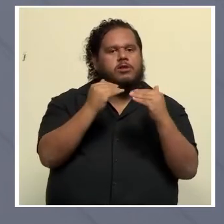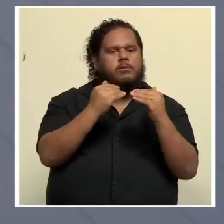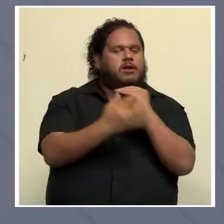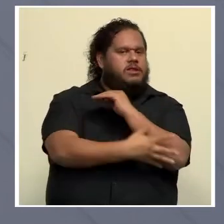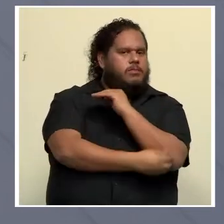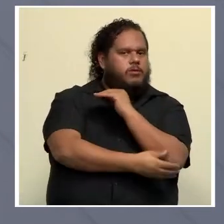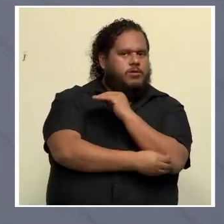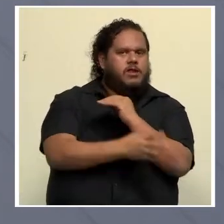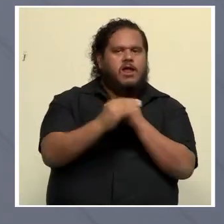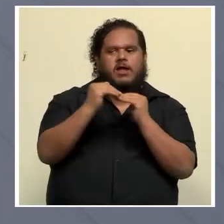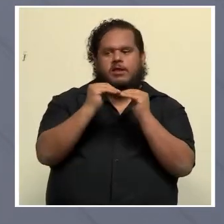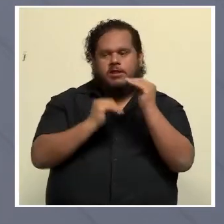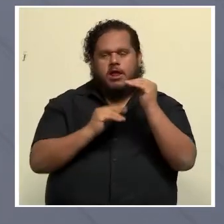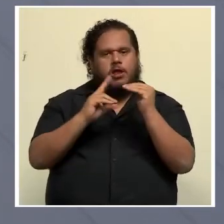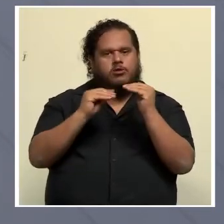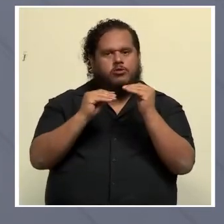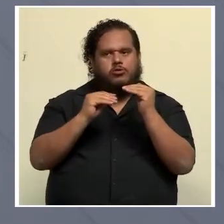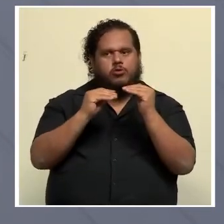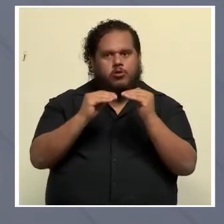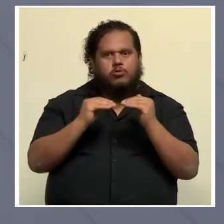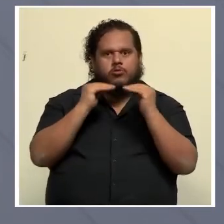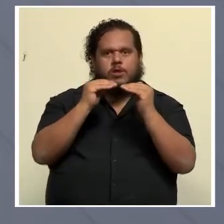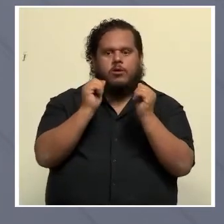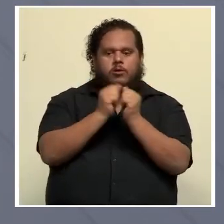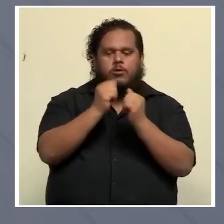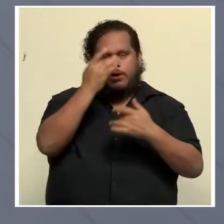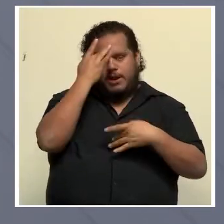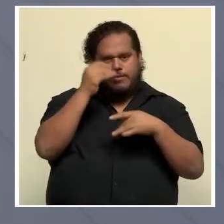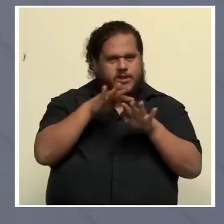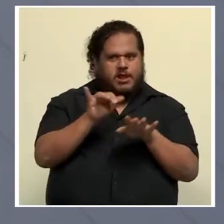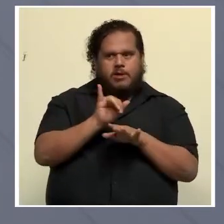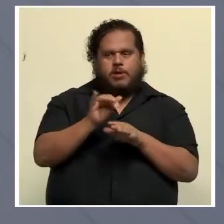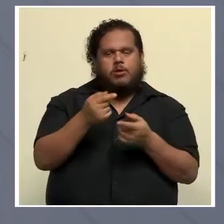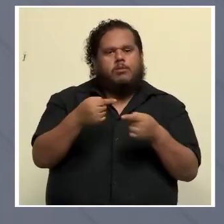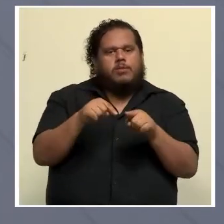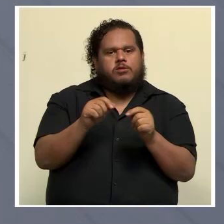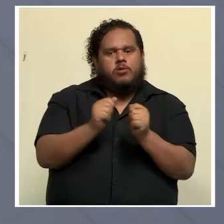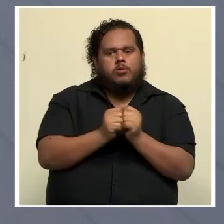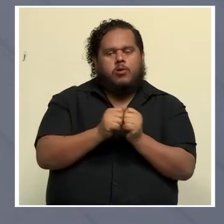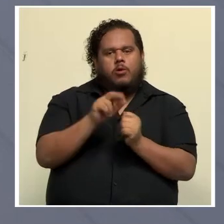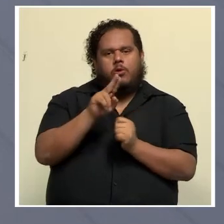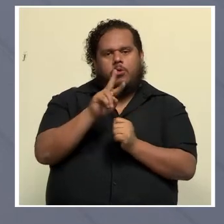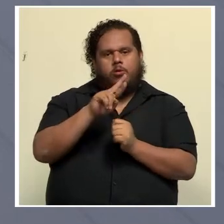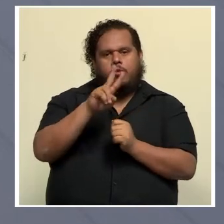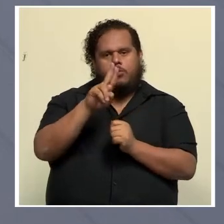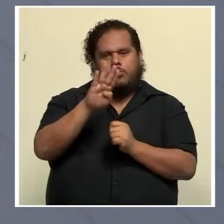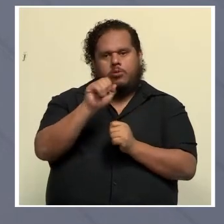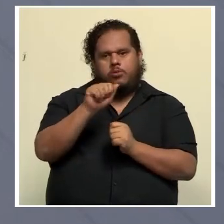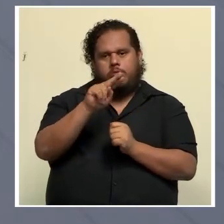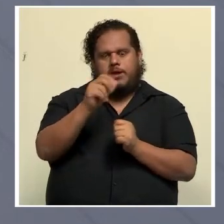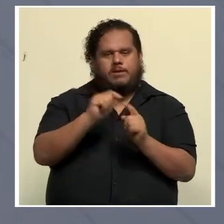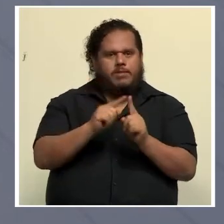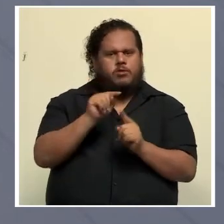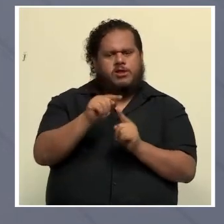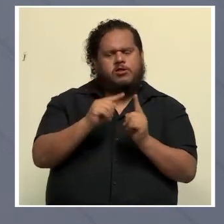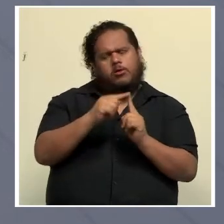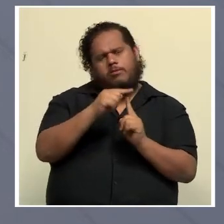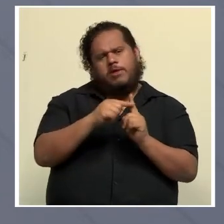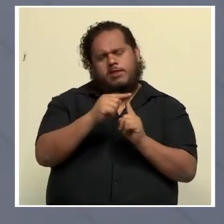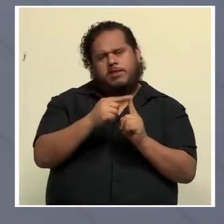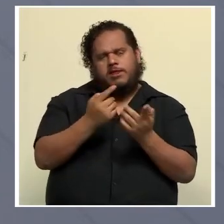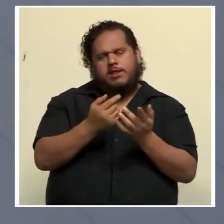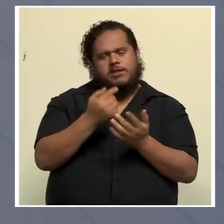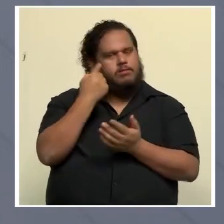desigualdad en esta región no se incrementaron tanto durante la pandemia como sucedió con la zona urbana. Pero estos son solo medidas paliativas para un